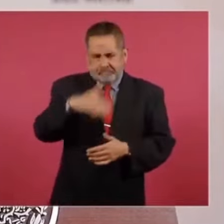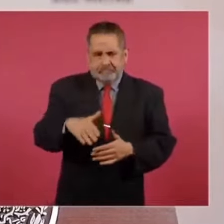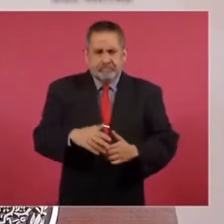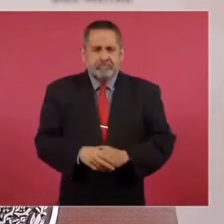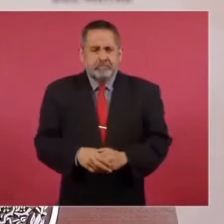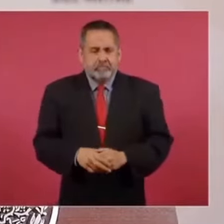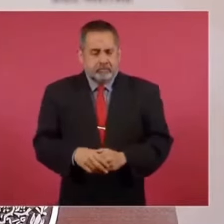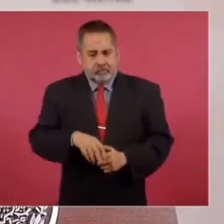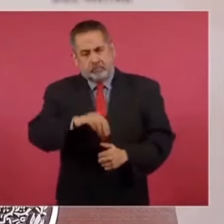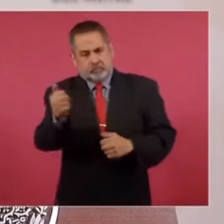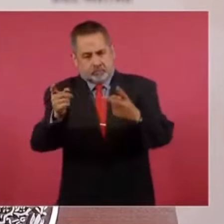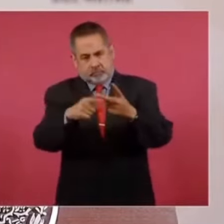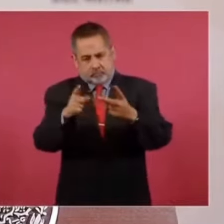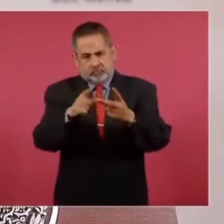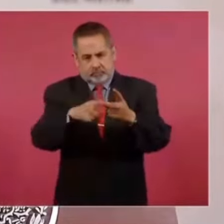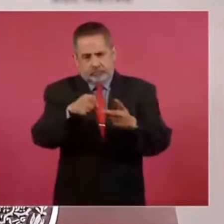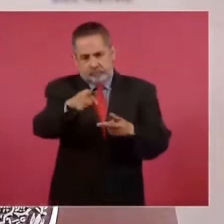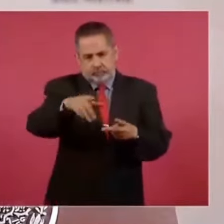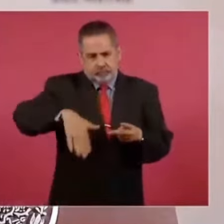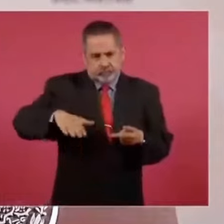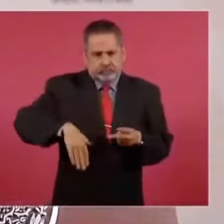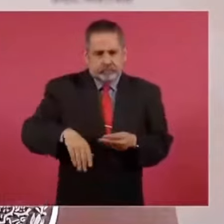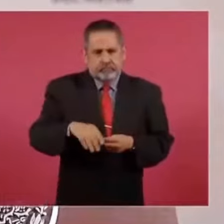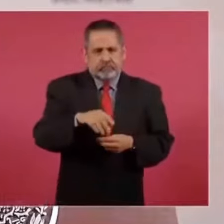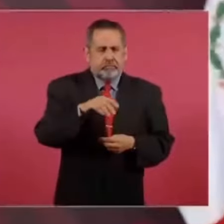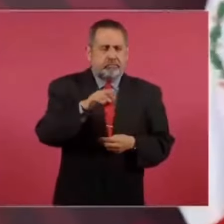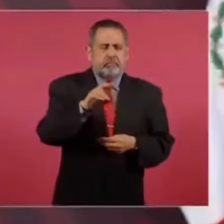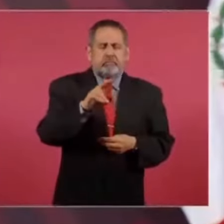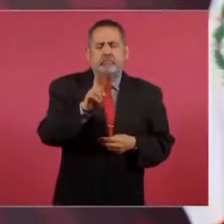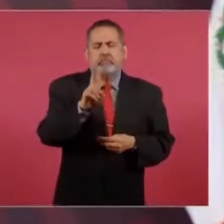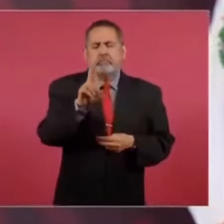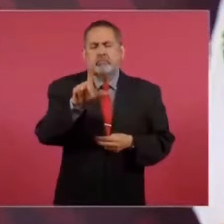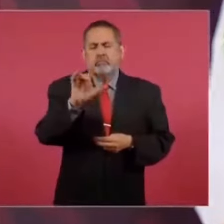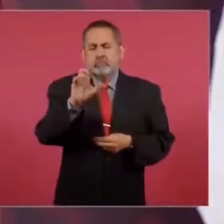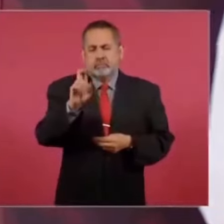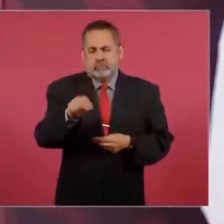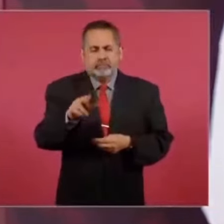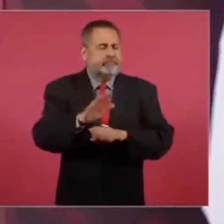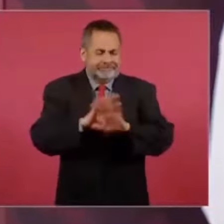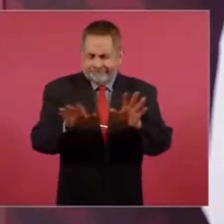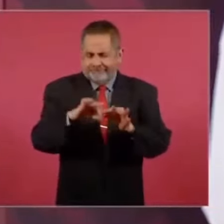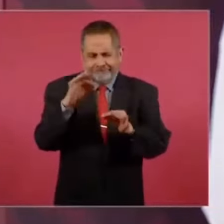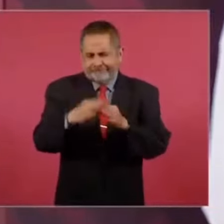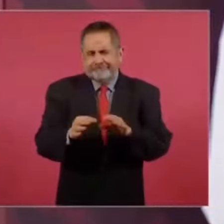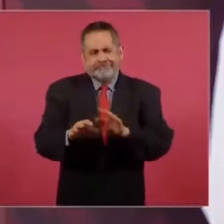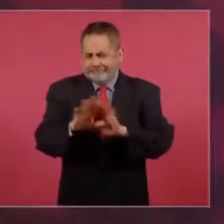El otro asunto El de Vulcan ya está también